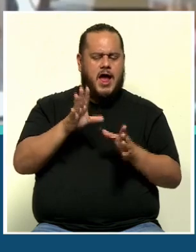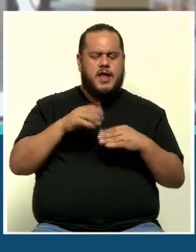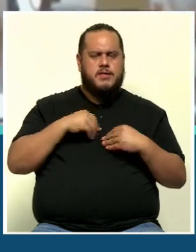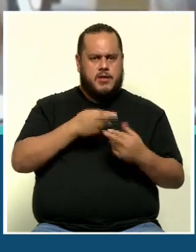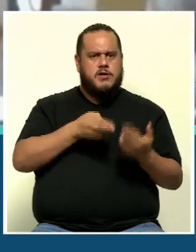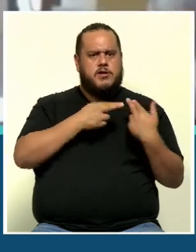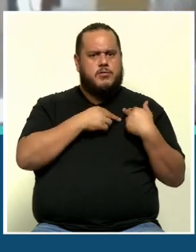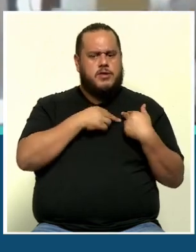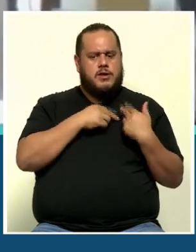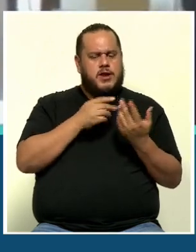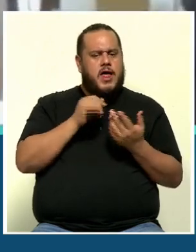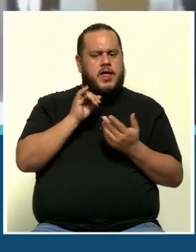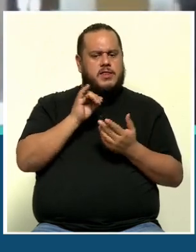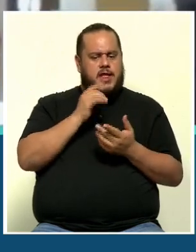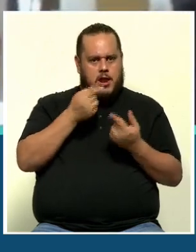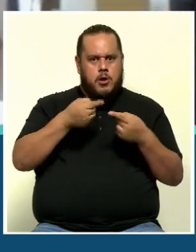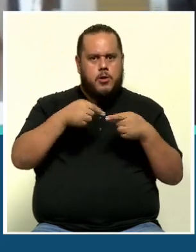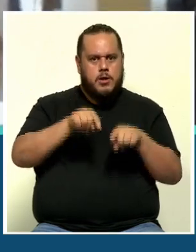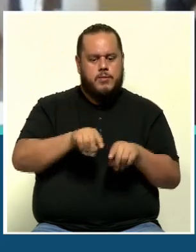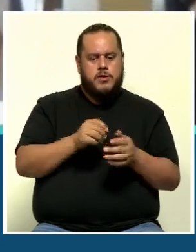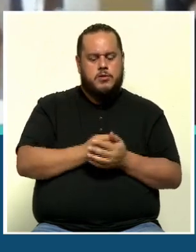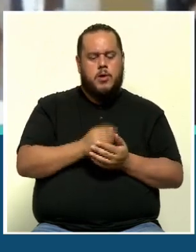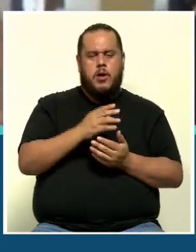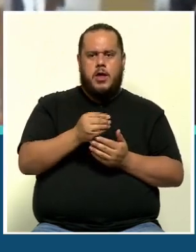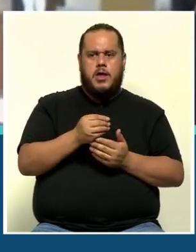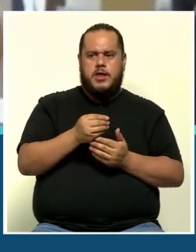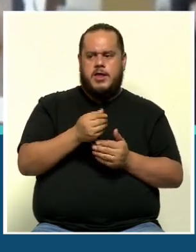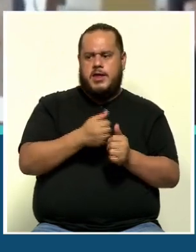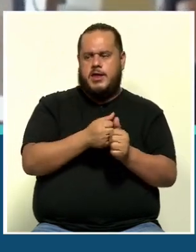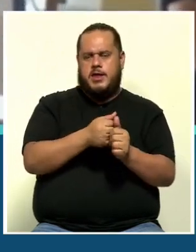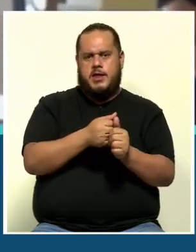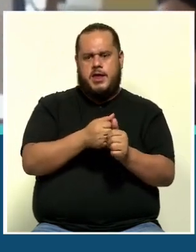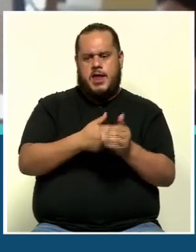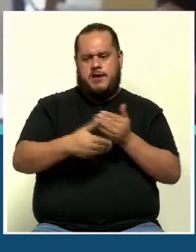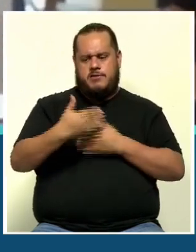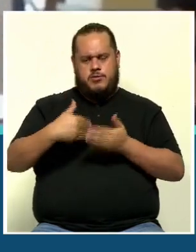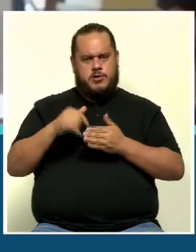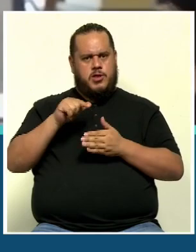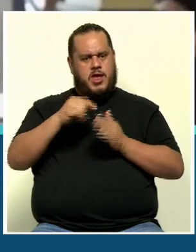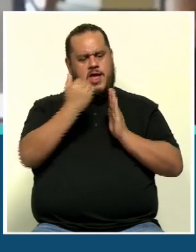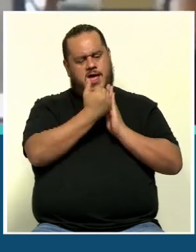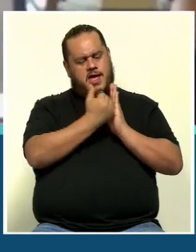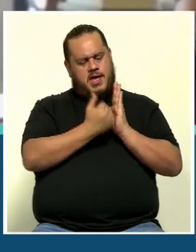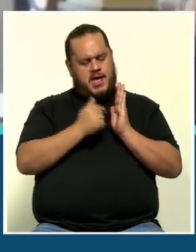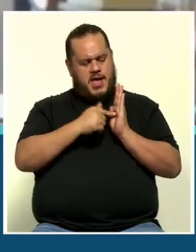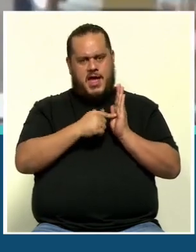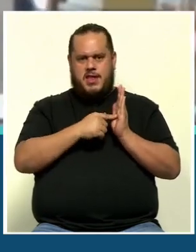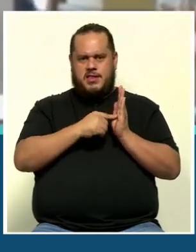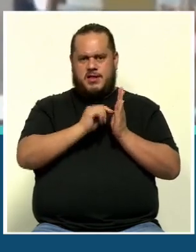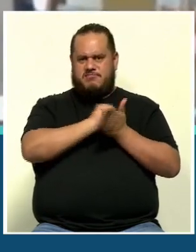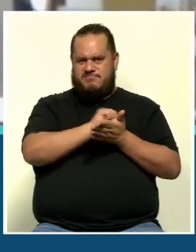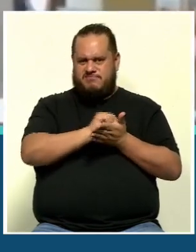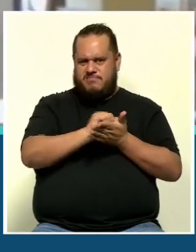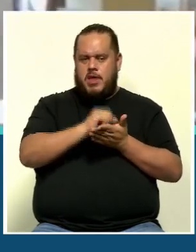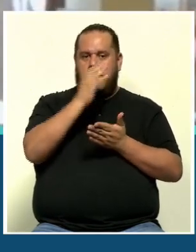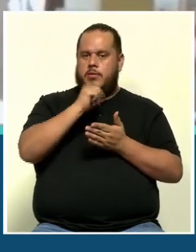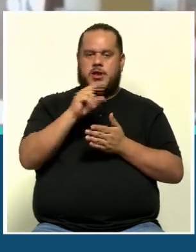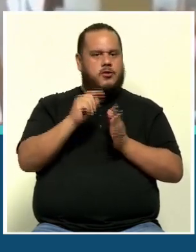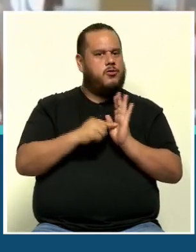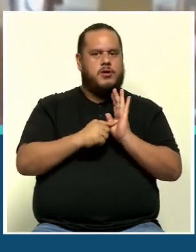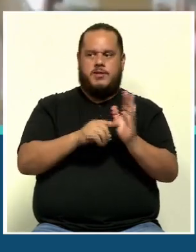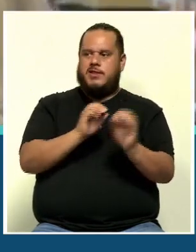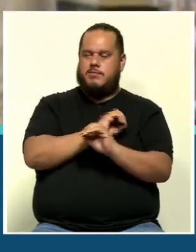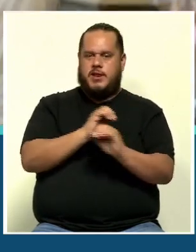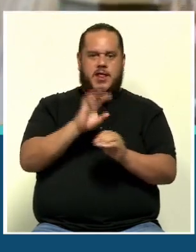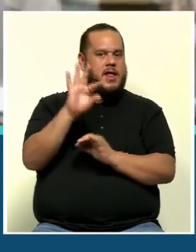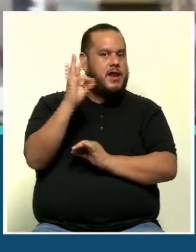del caso y retrotraer esas normas que no representan para nada